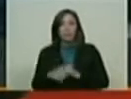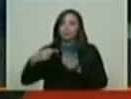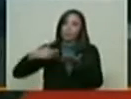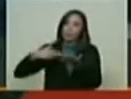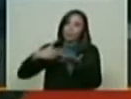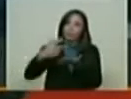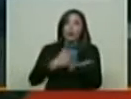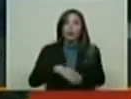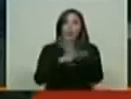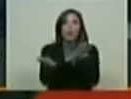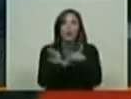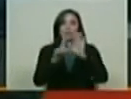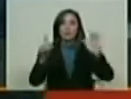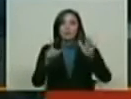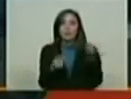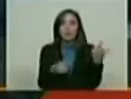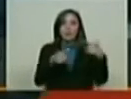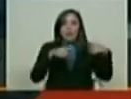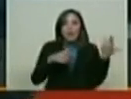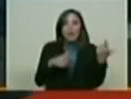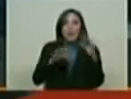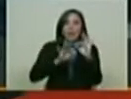Caminamos 46 cuadras.